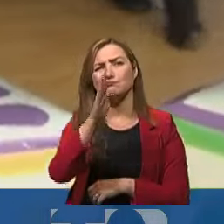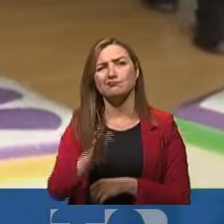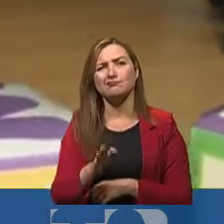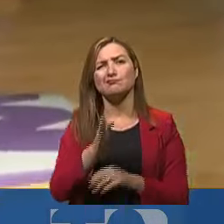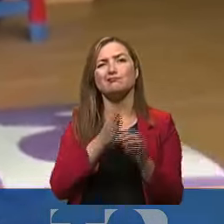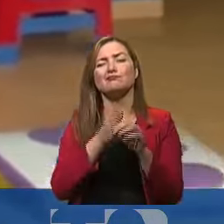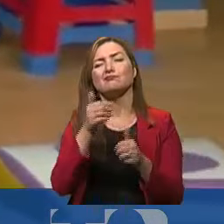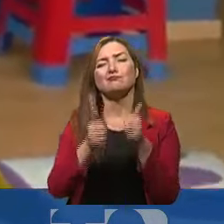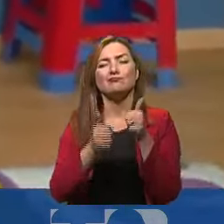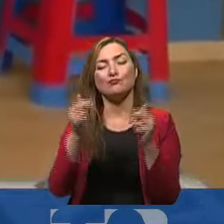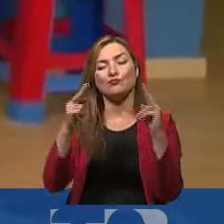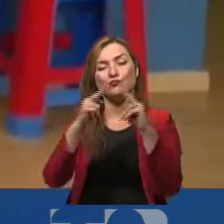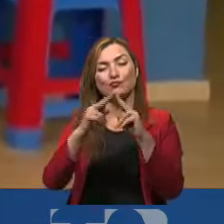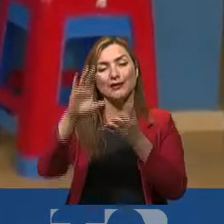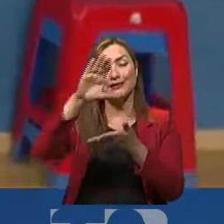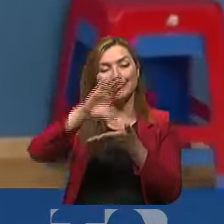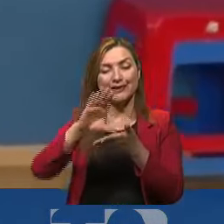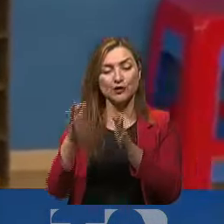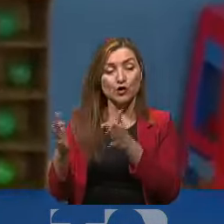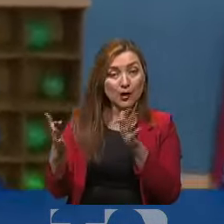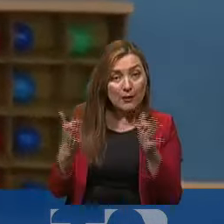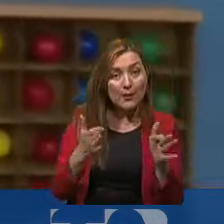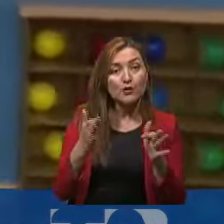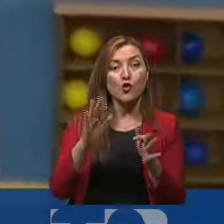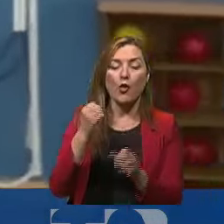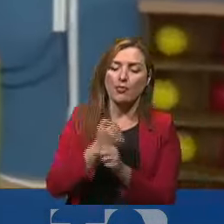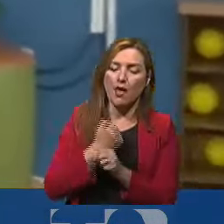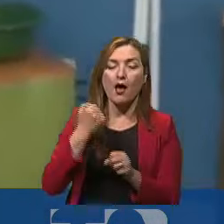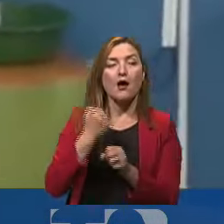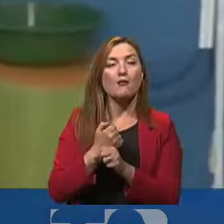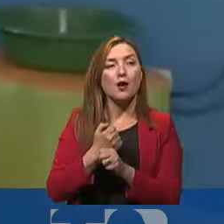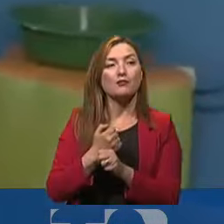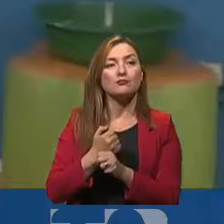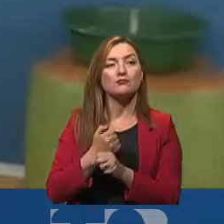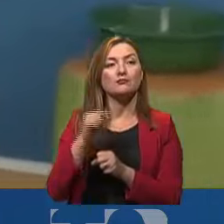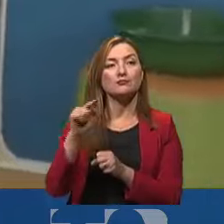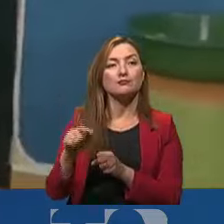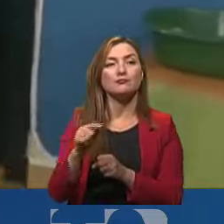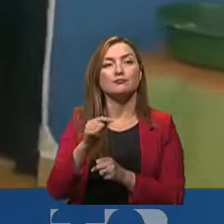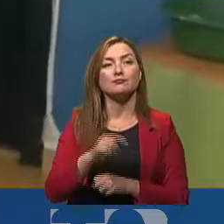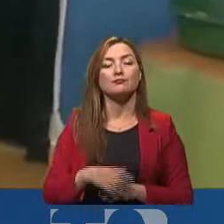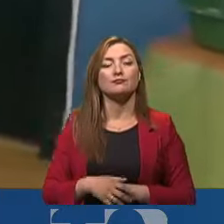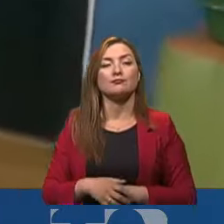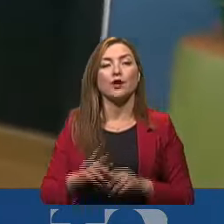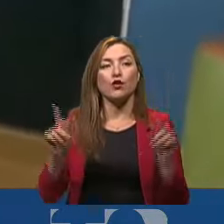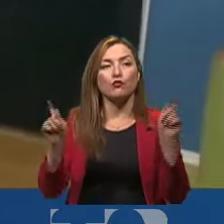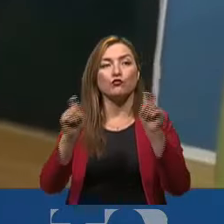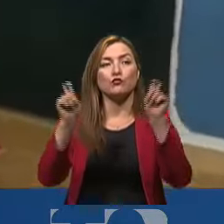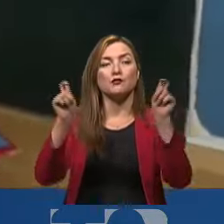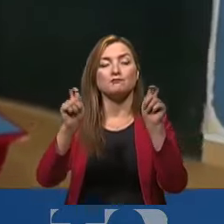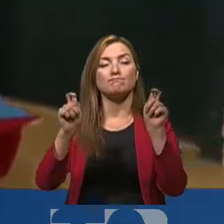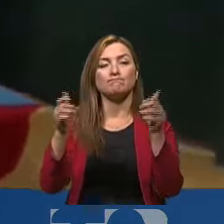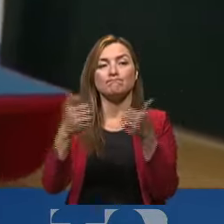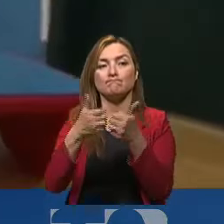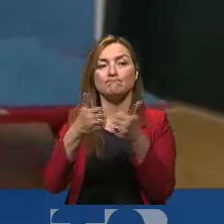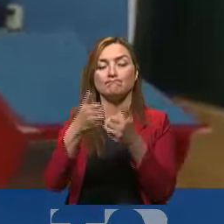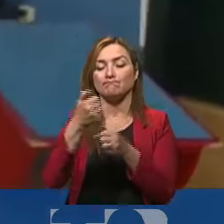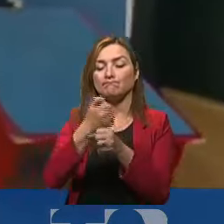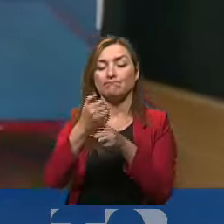puedan conocer el centro terapéutico, conocer el trabajo, la gran labor que realizamos como fundación, todo el